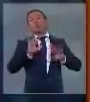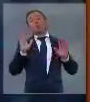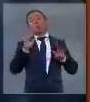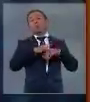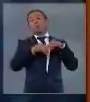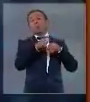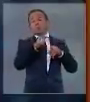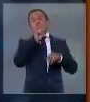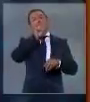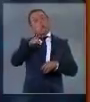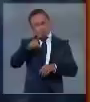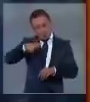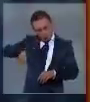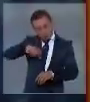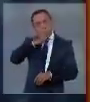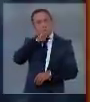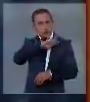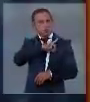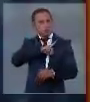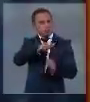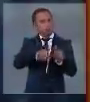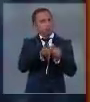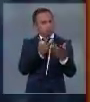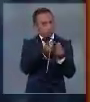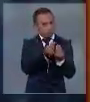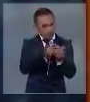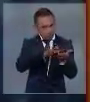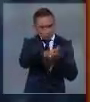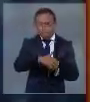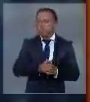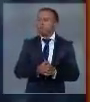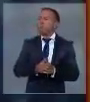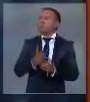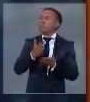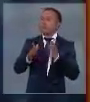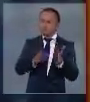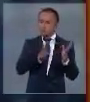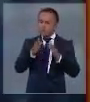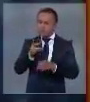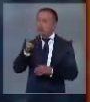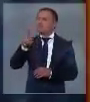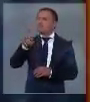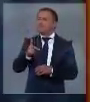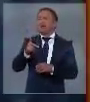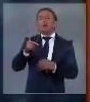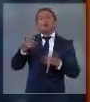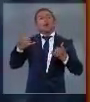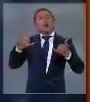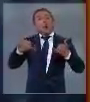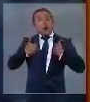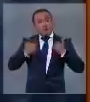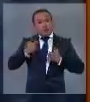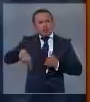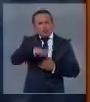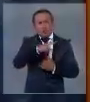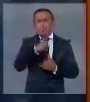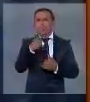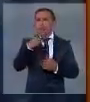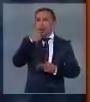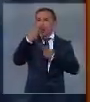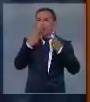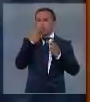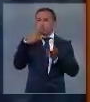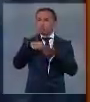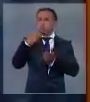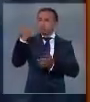Gabriela Barquetín, la secundaria. Es una auténtica zona de desastre. Según planea, nuestros chicos no se expresan bien y no saben